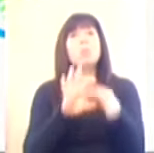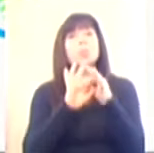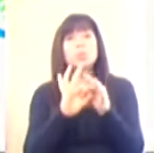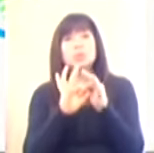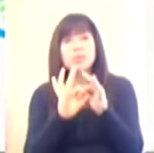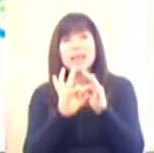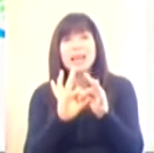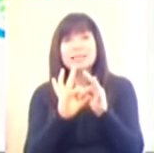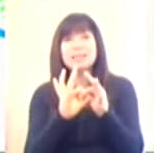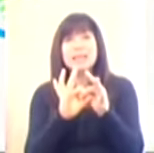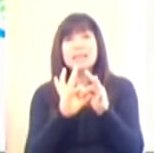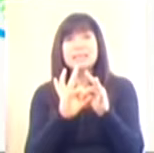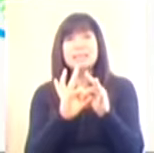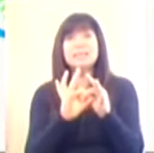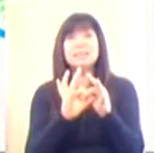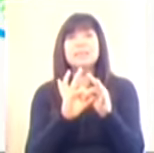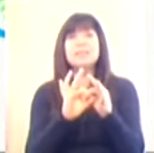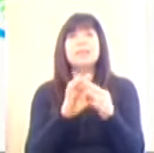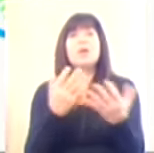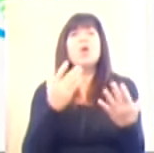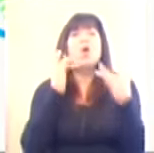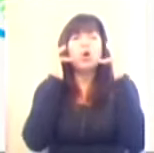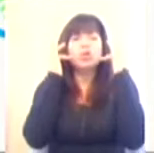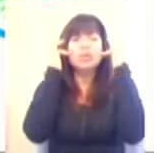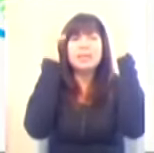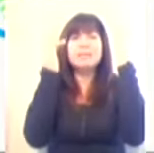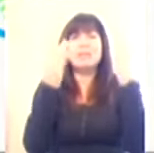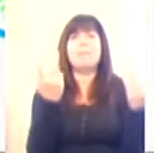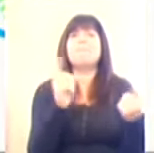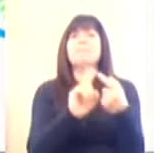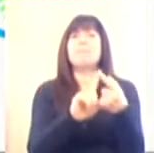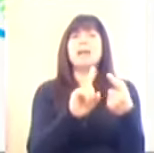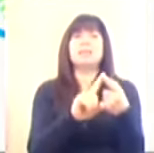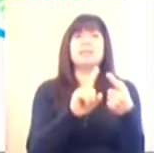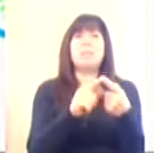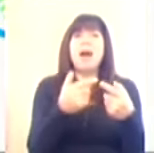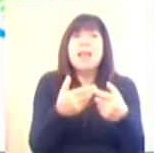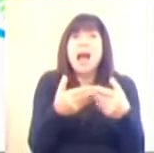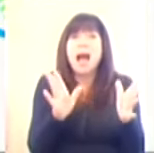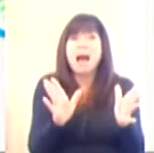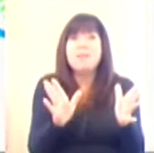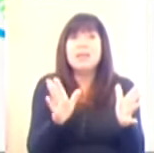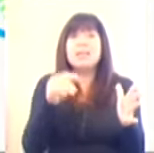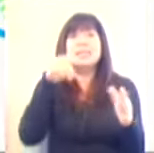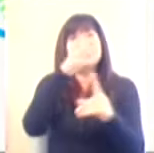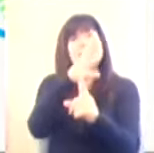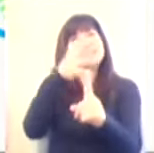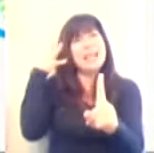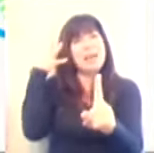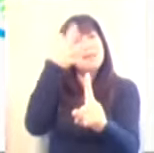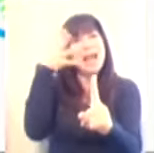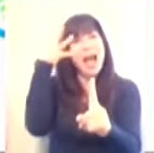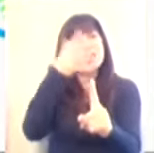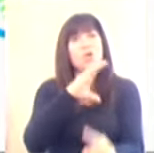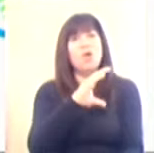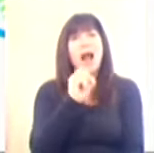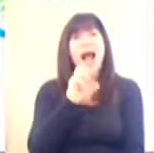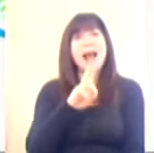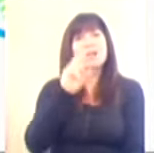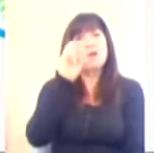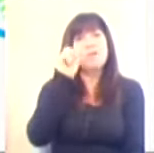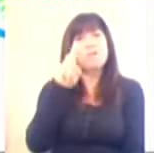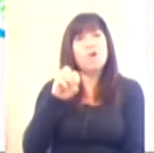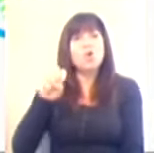a ti, Claudio. Muy contenta de poder participar y abrir este seminario de carbono neutralidad en el